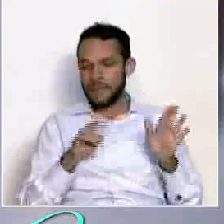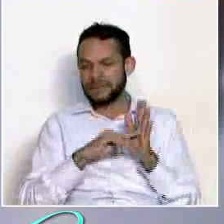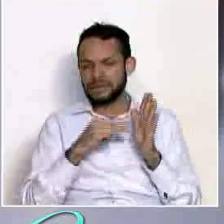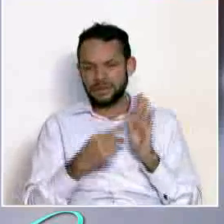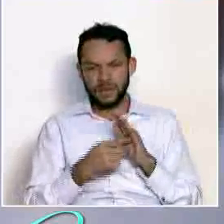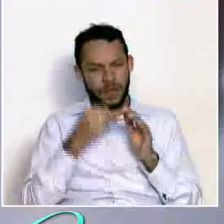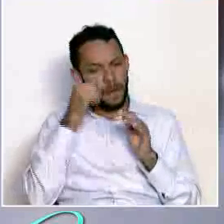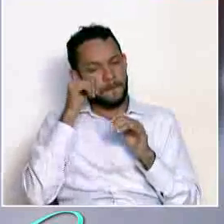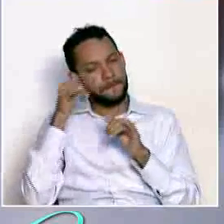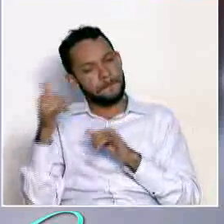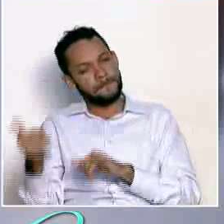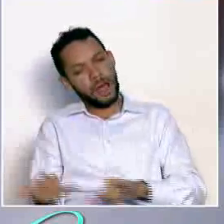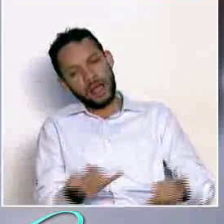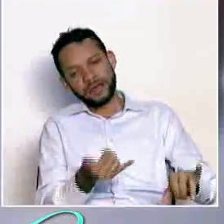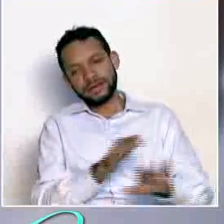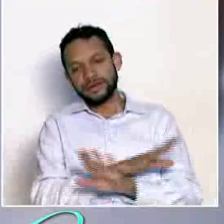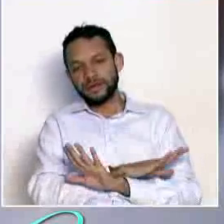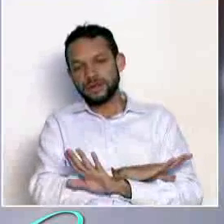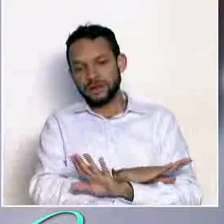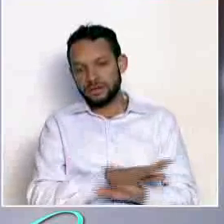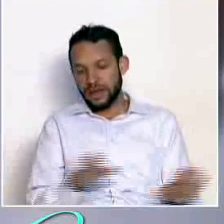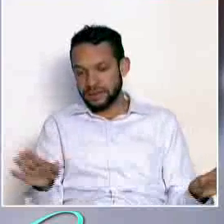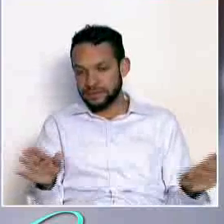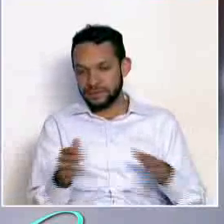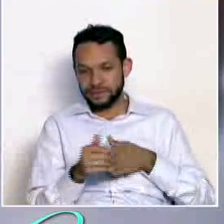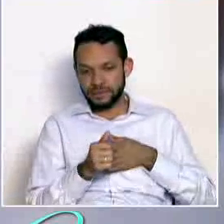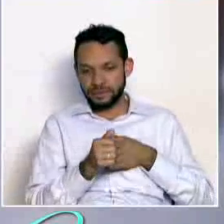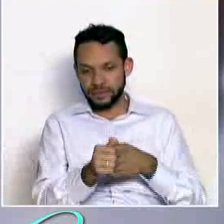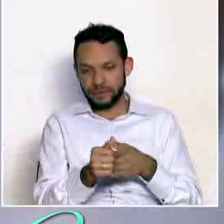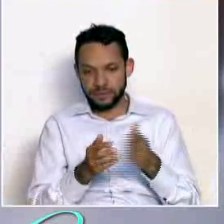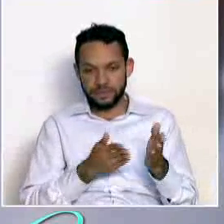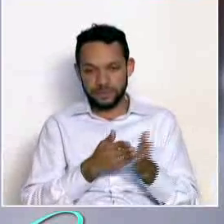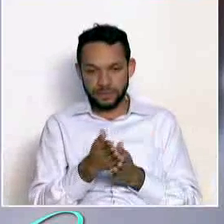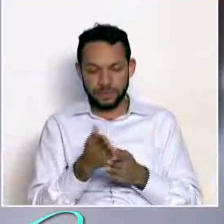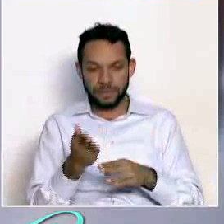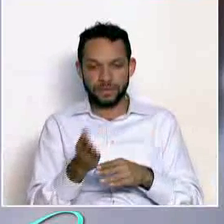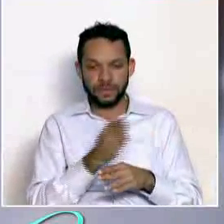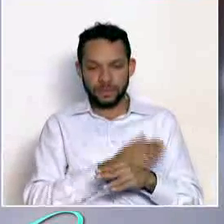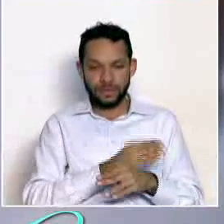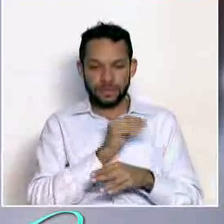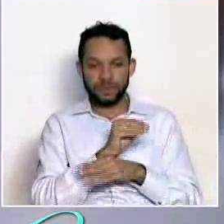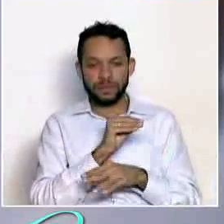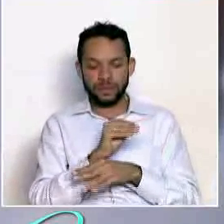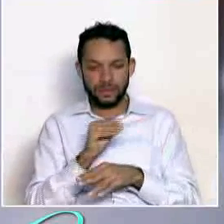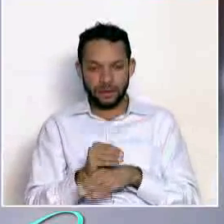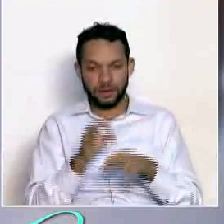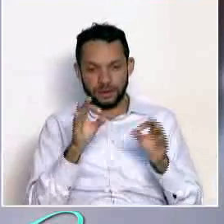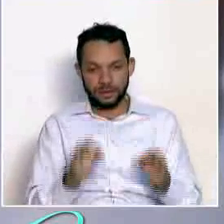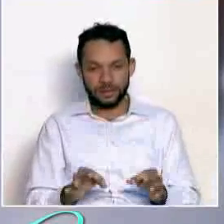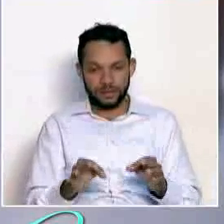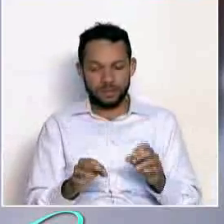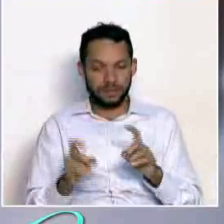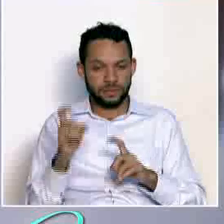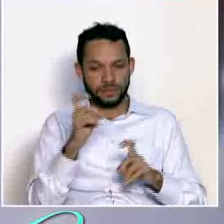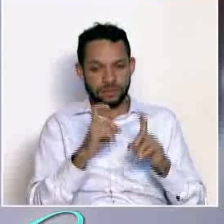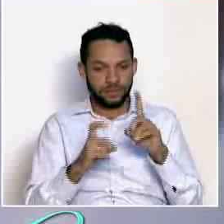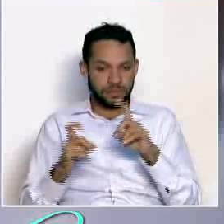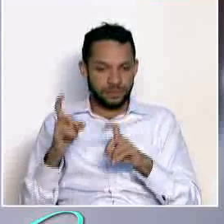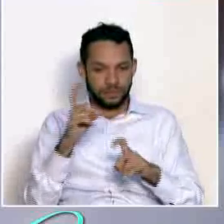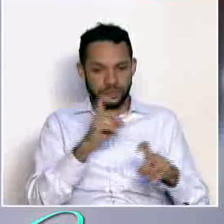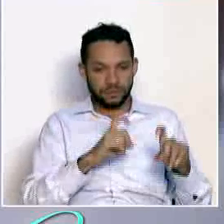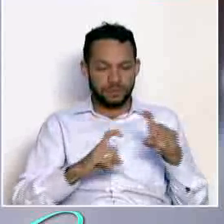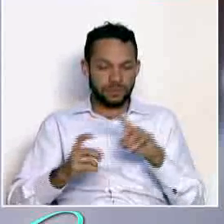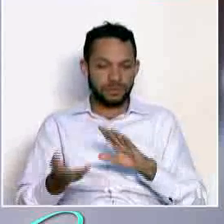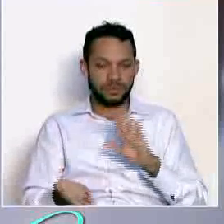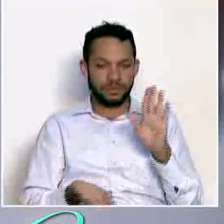simplemente se deja conducir. Es un estado de sugestibilidad